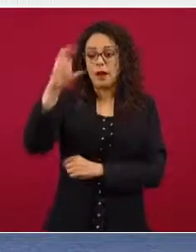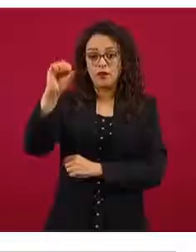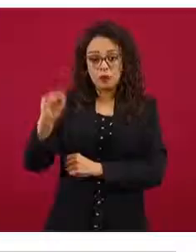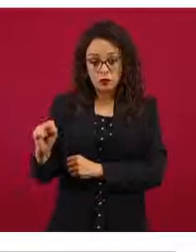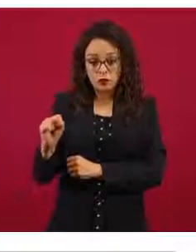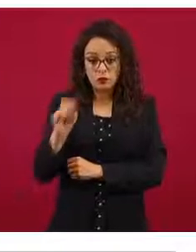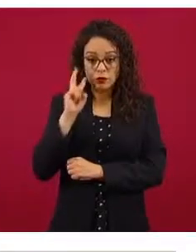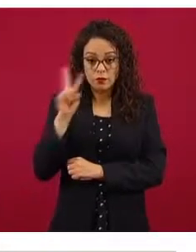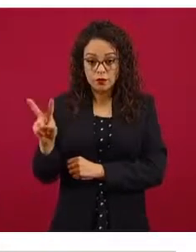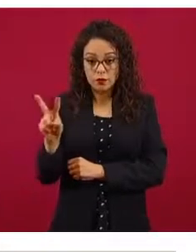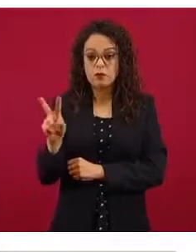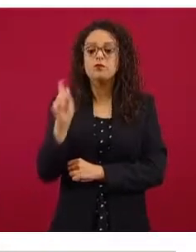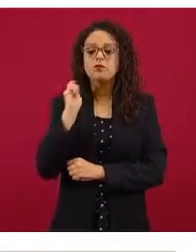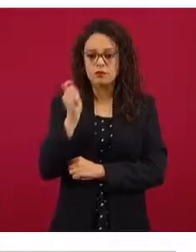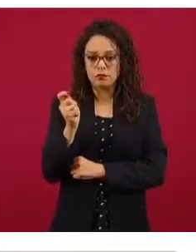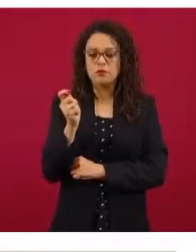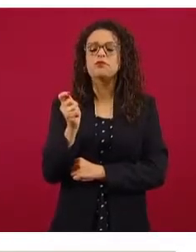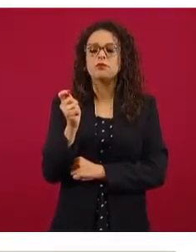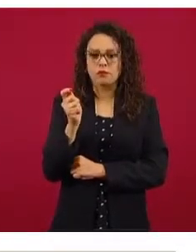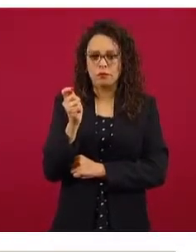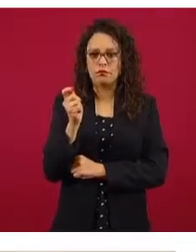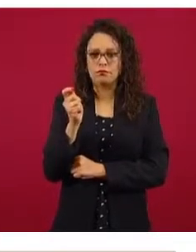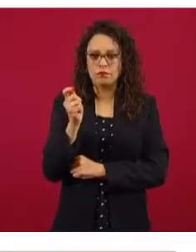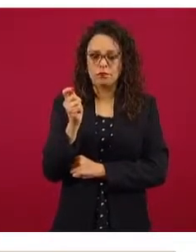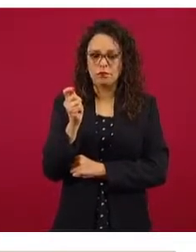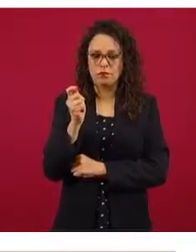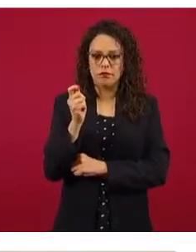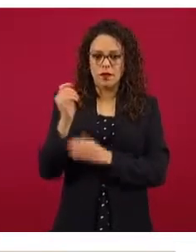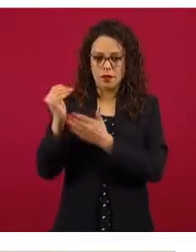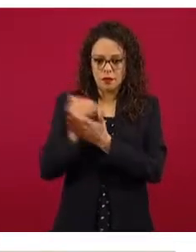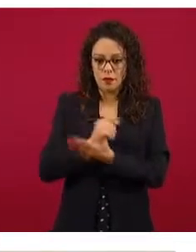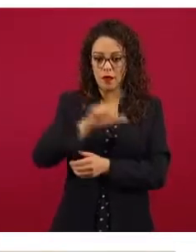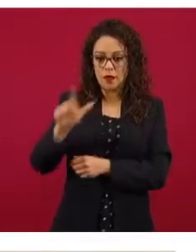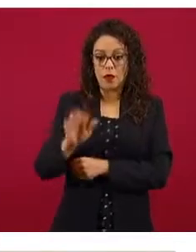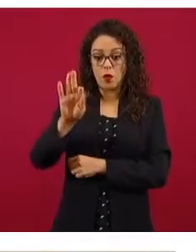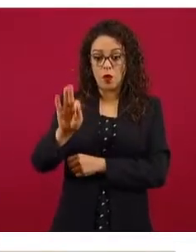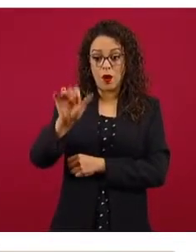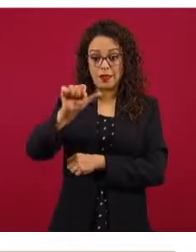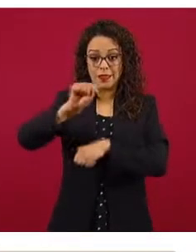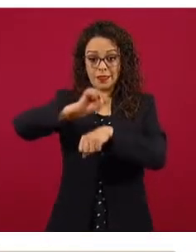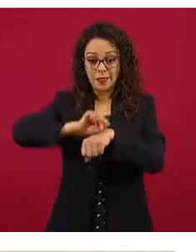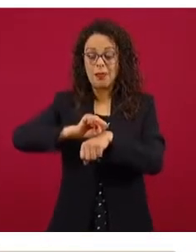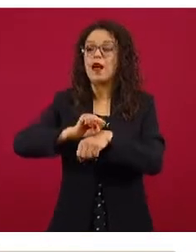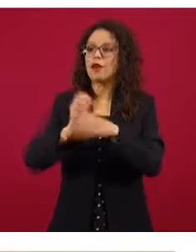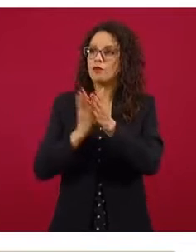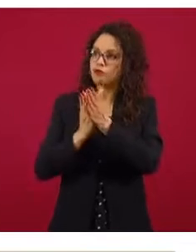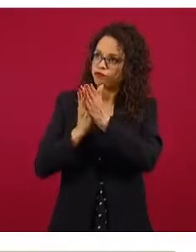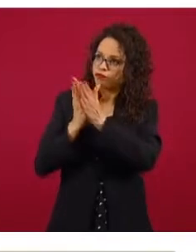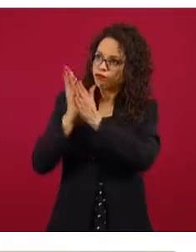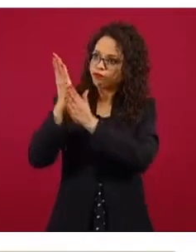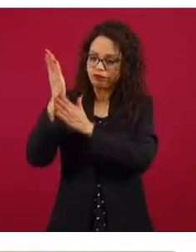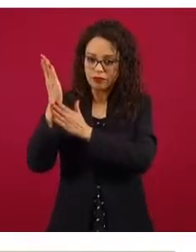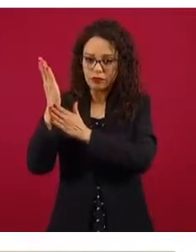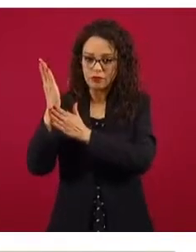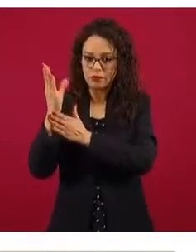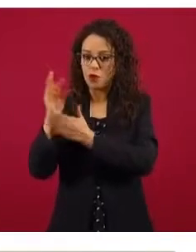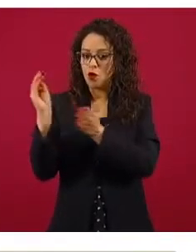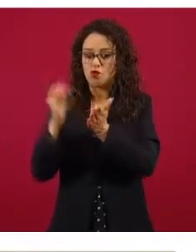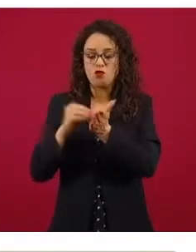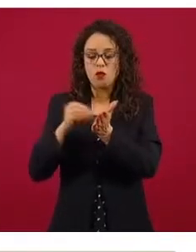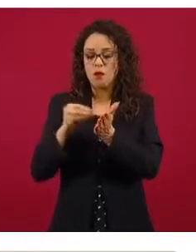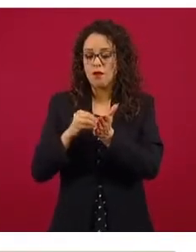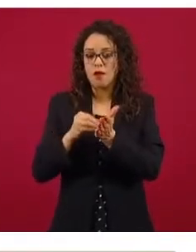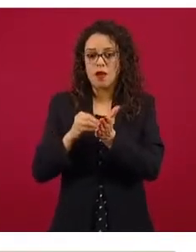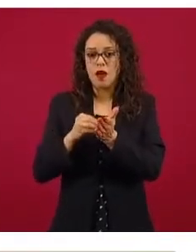también descenso, posteriormente desde la semana 46, ascenso, todavía no desciende la cantidad de personas